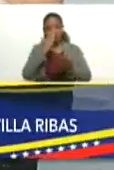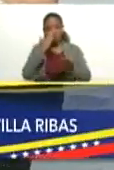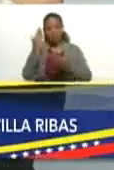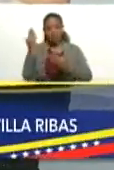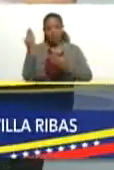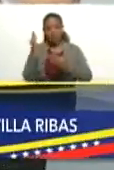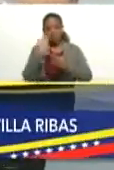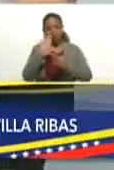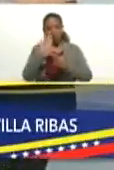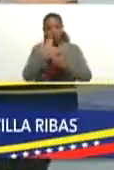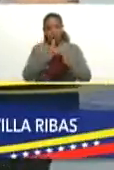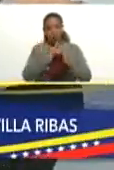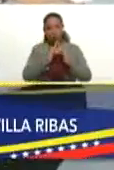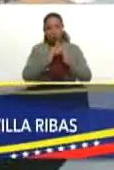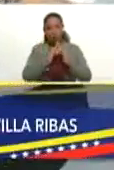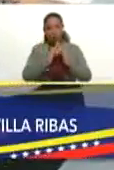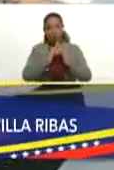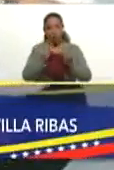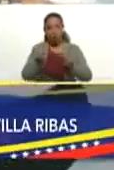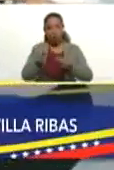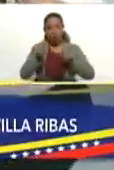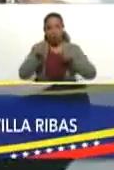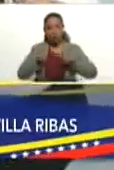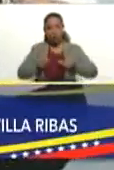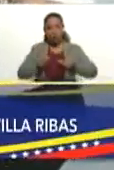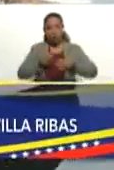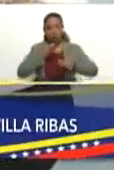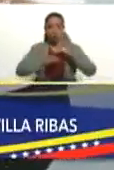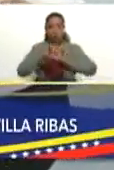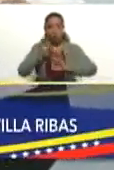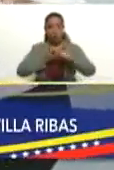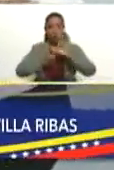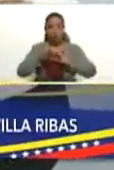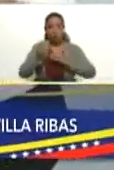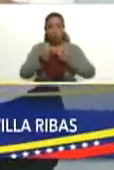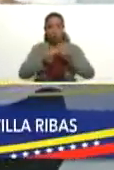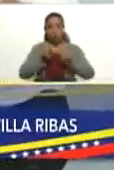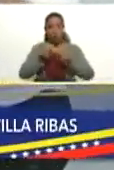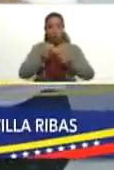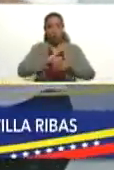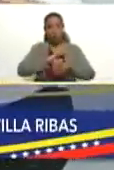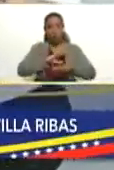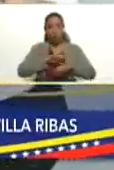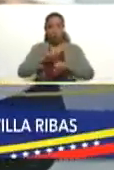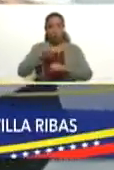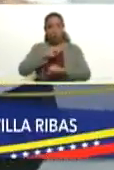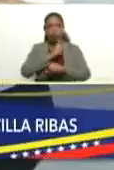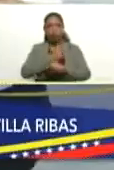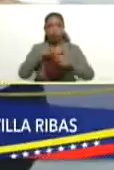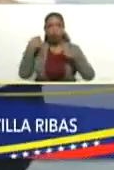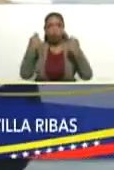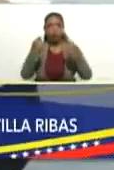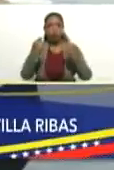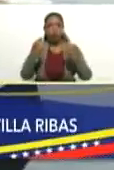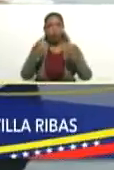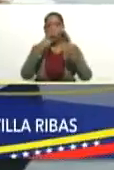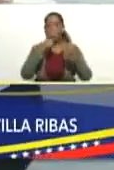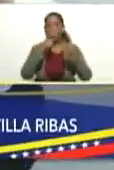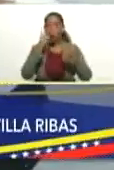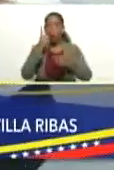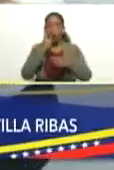la casa de Lorena, quien le diera un parte para que usted vea nada más cómo está empoderado nuestro poder popular. No puede haber un plan, no puede